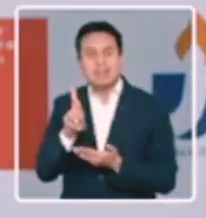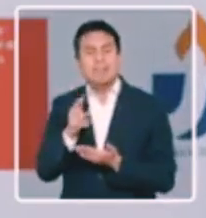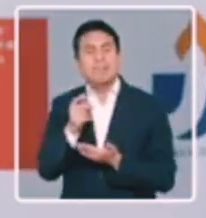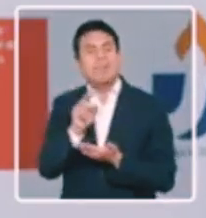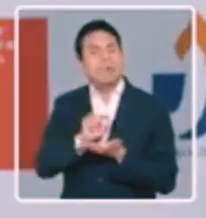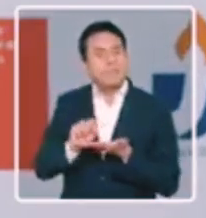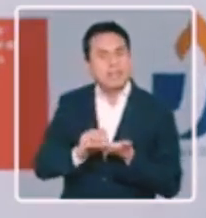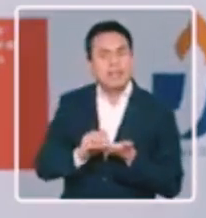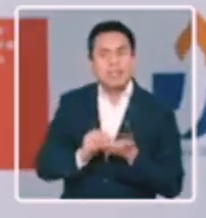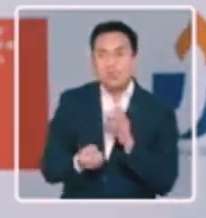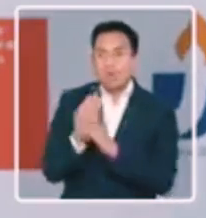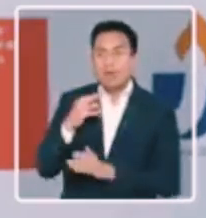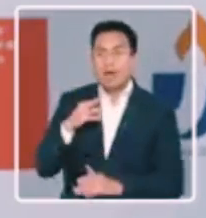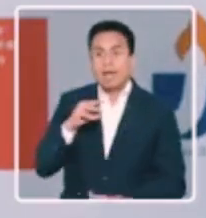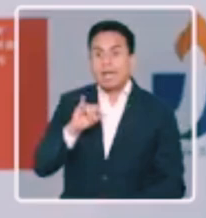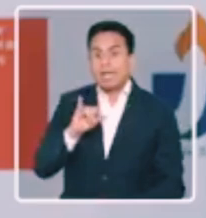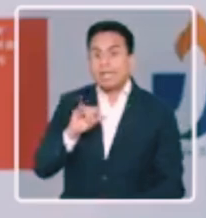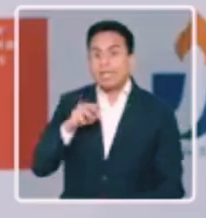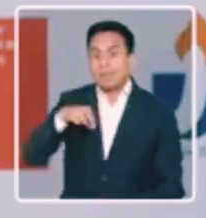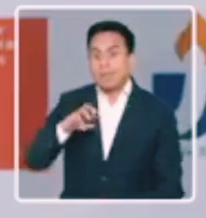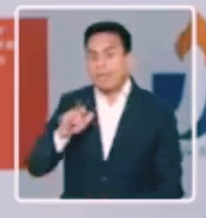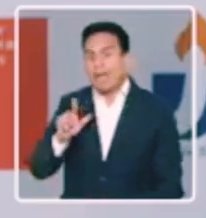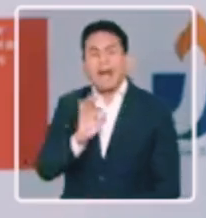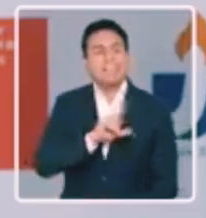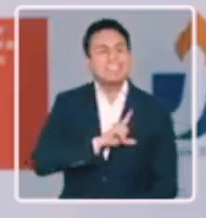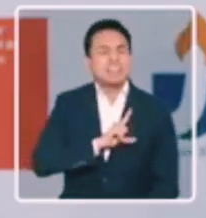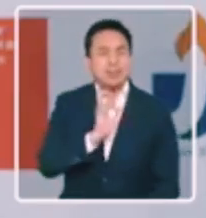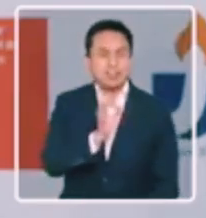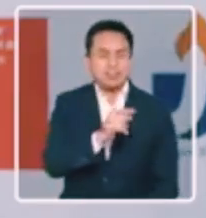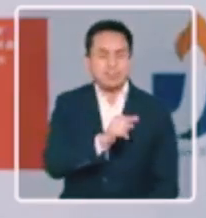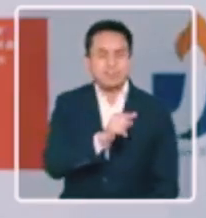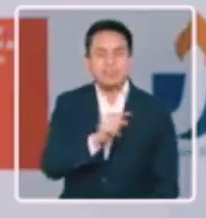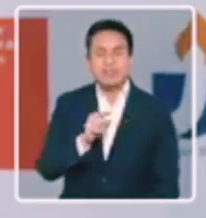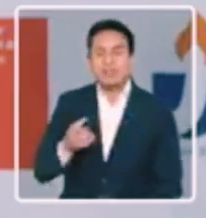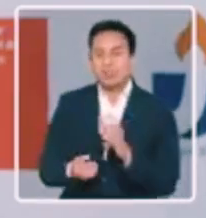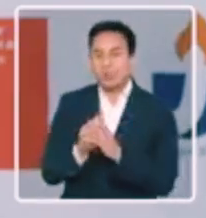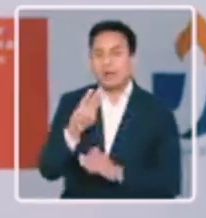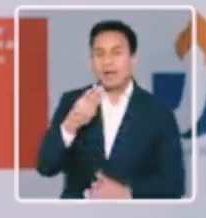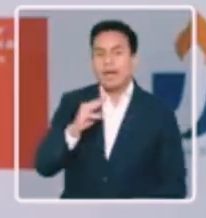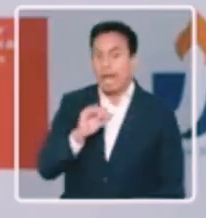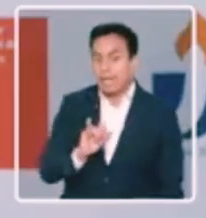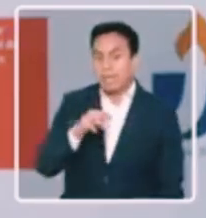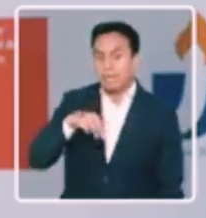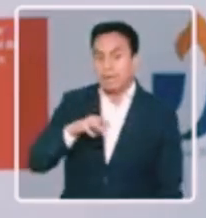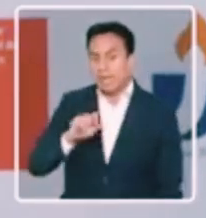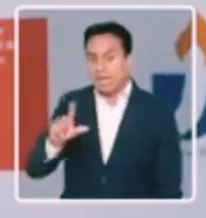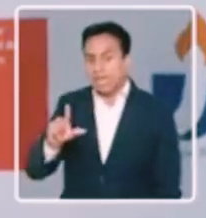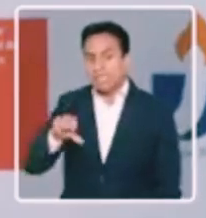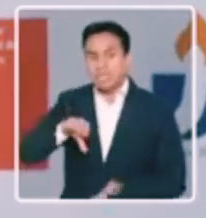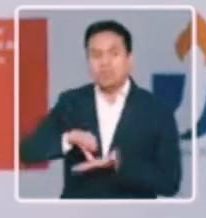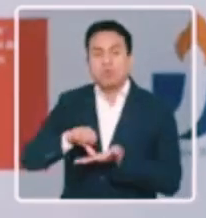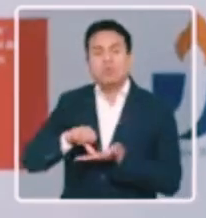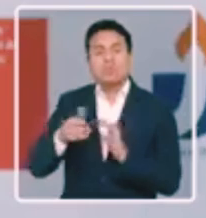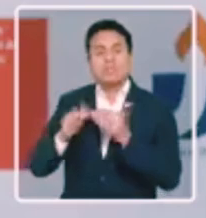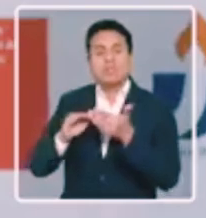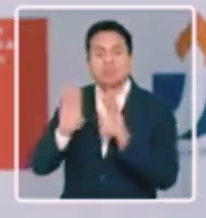en Nueva imperial un Liceo toda la razón un Liceo en Nueva Imperial en donde inauguramos uno de los centros comunitarios de